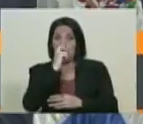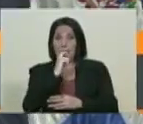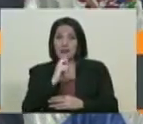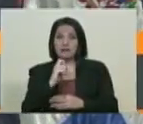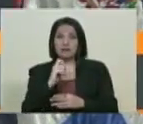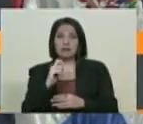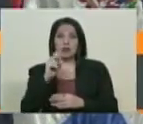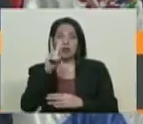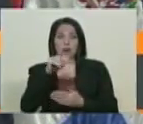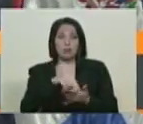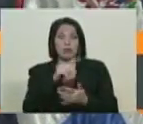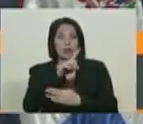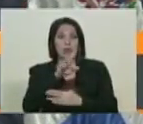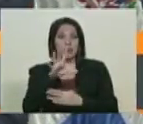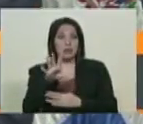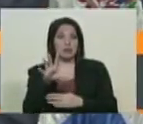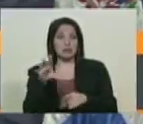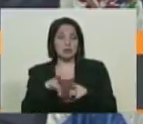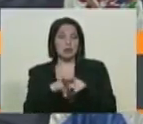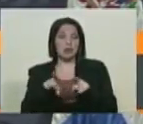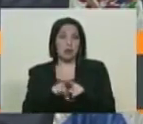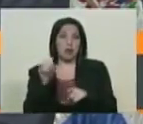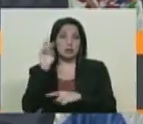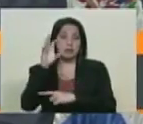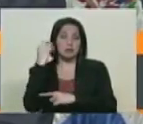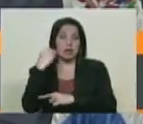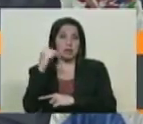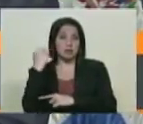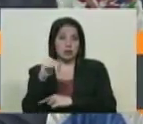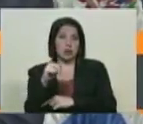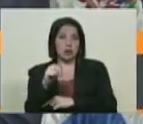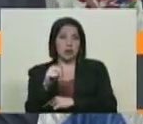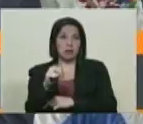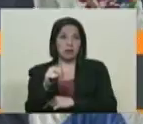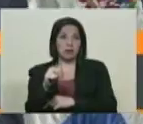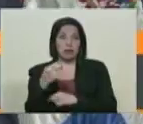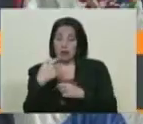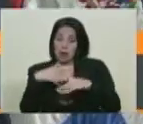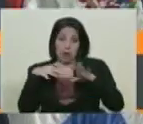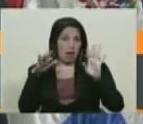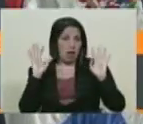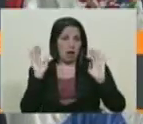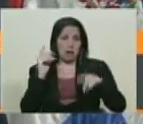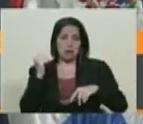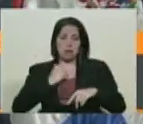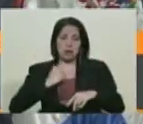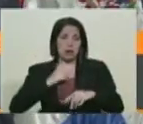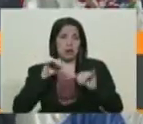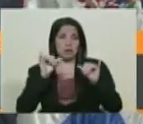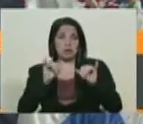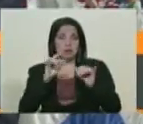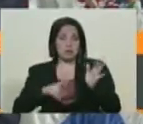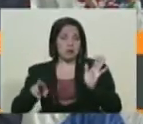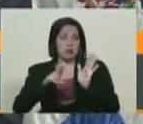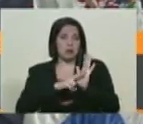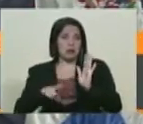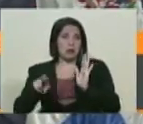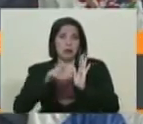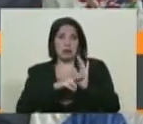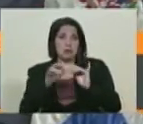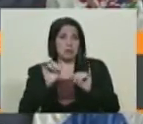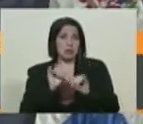cuando fueron las elecciones de Asamblea Nacional. Nosotros le decimos, claro, cuando quieran, esas son. Son